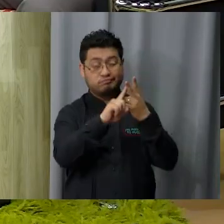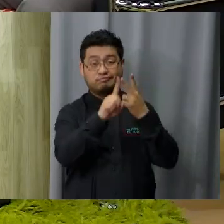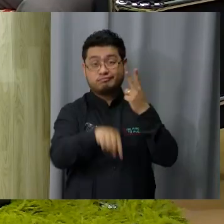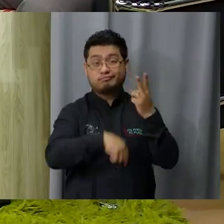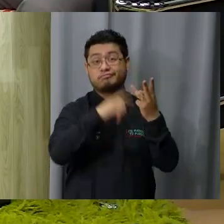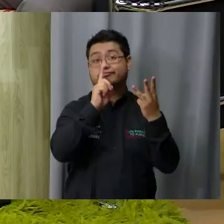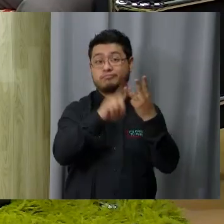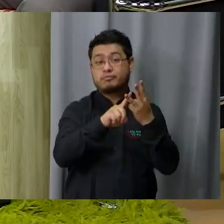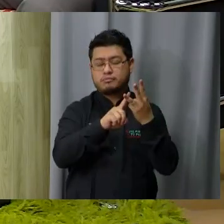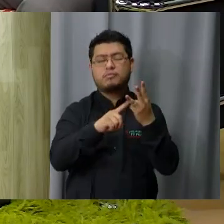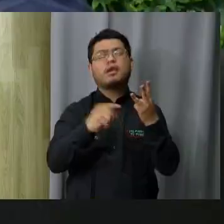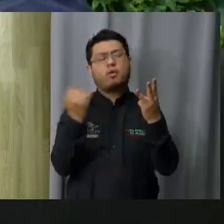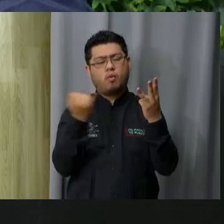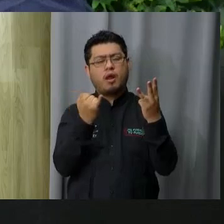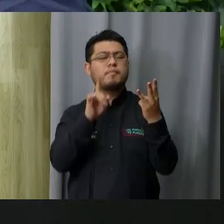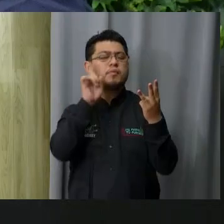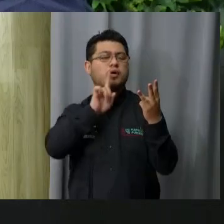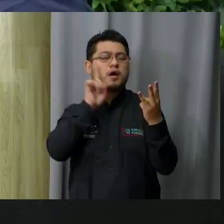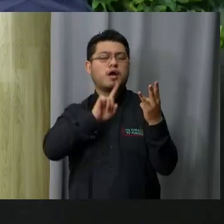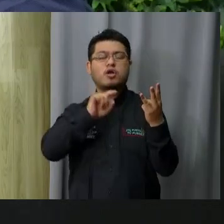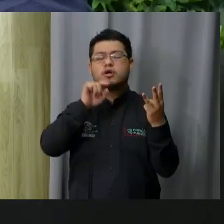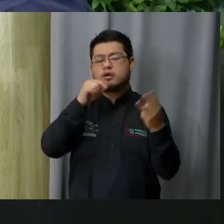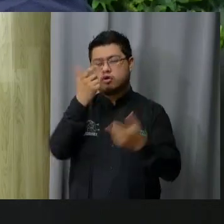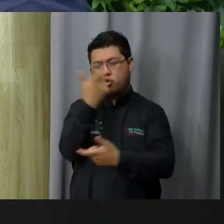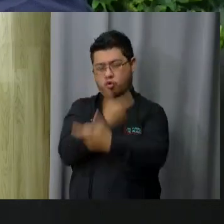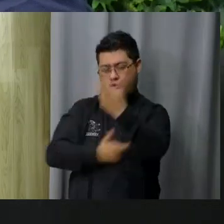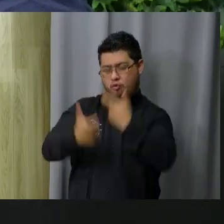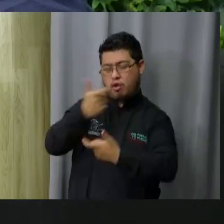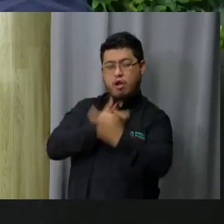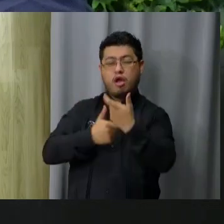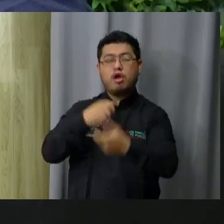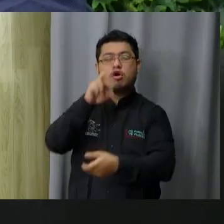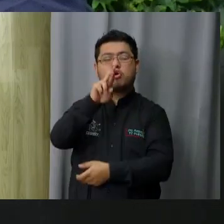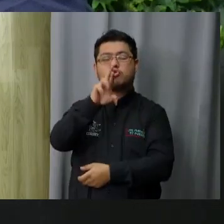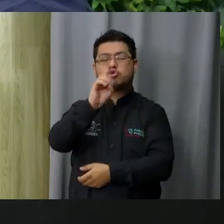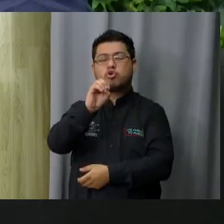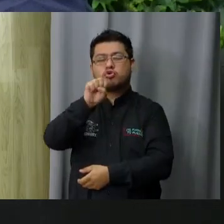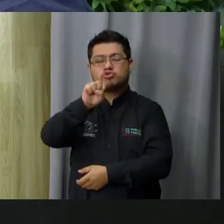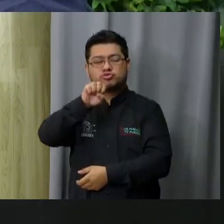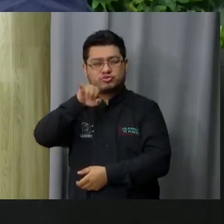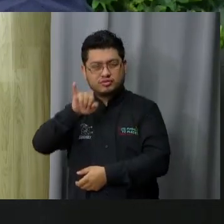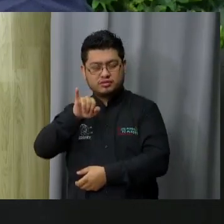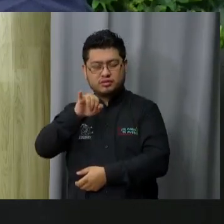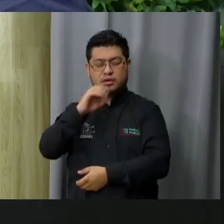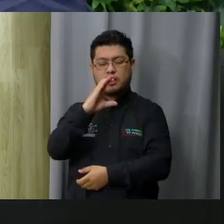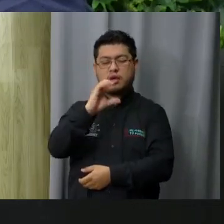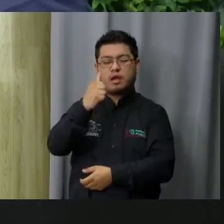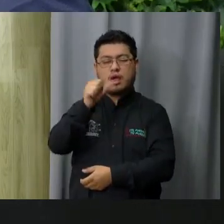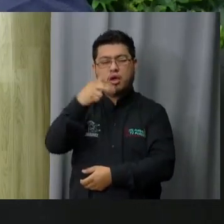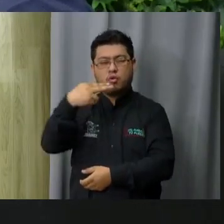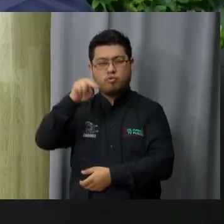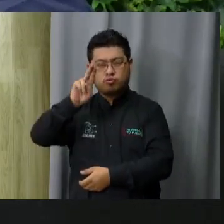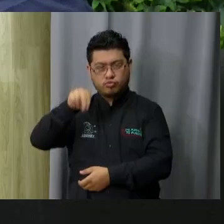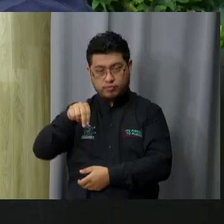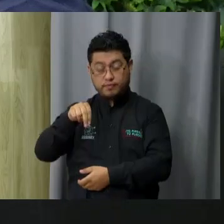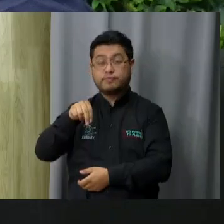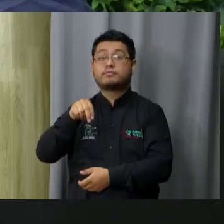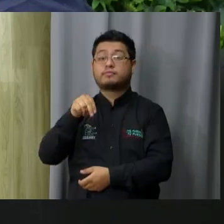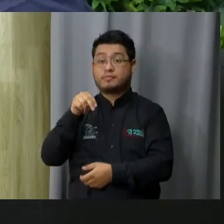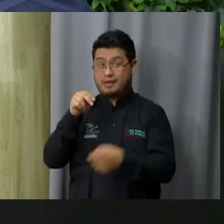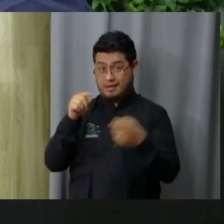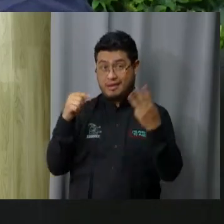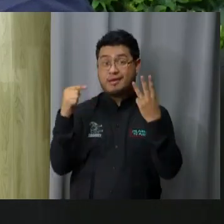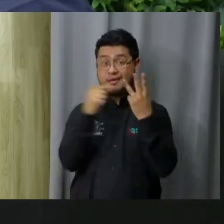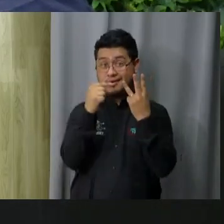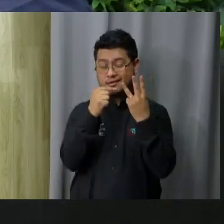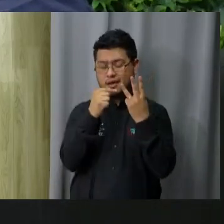Rosy Cajún, ¿sí? Rosy Cajún de cariño, como la llamamos. Rosy igual también tiene una discapacidad